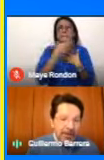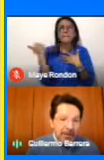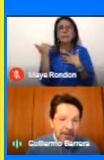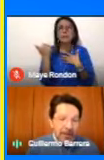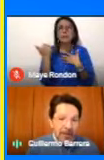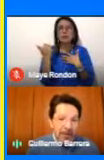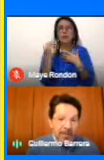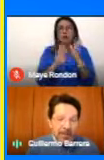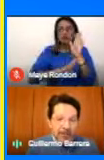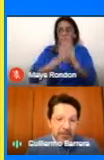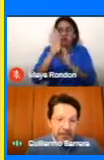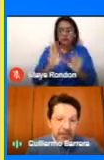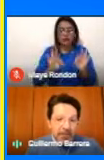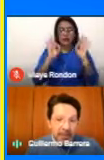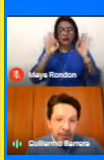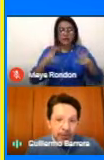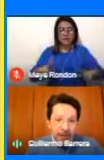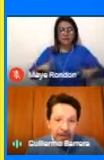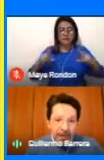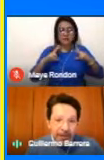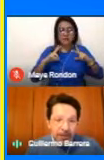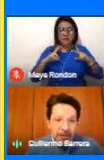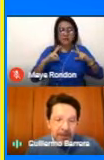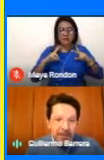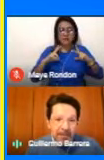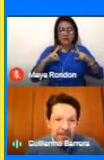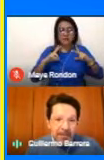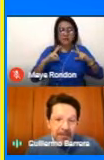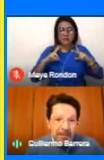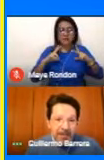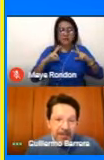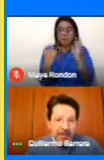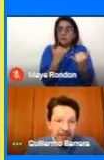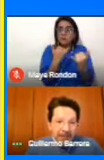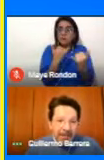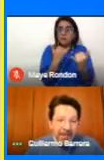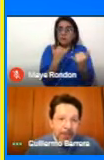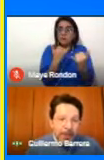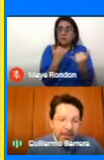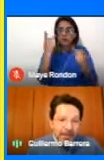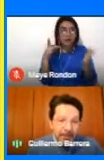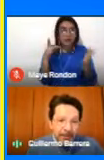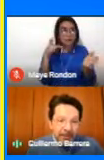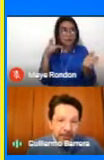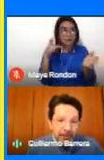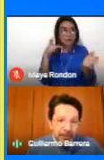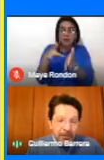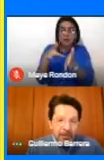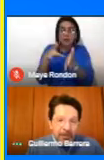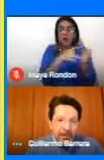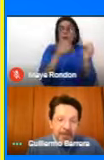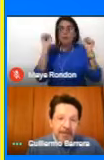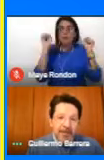mejoramiento en la calidad de vida de los que están en ese territorio, porque aquellos que van a visitar pueden seguir